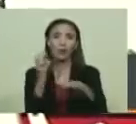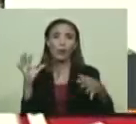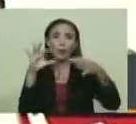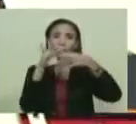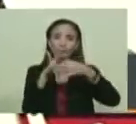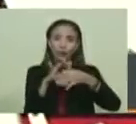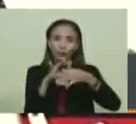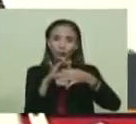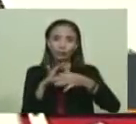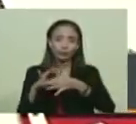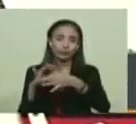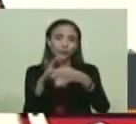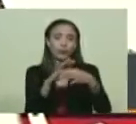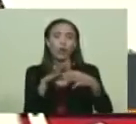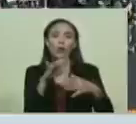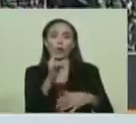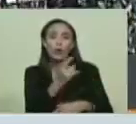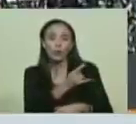La universidad